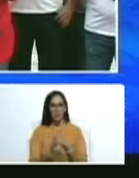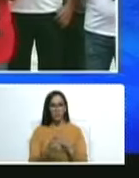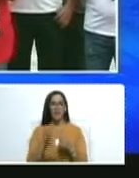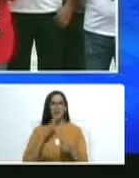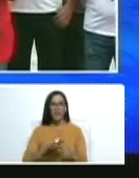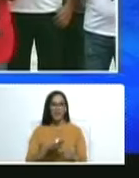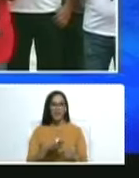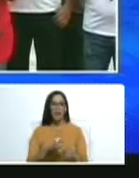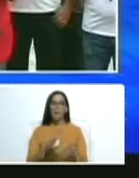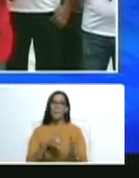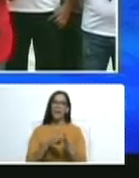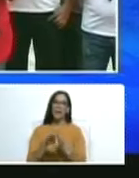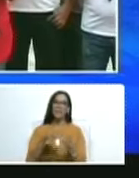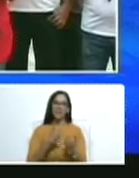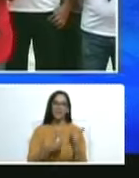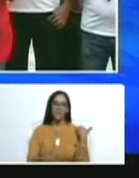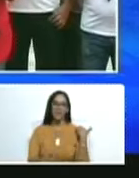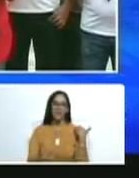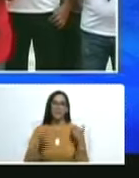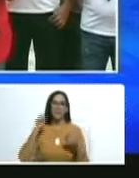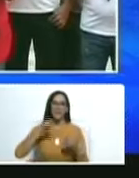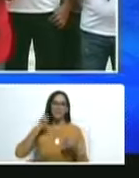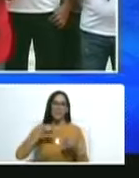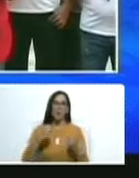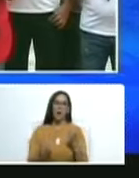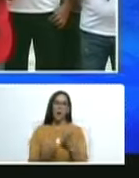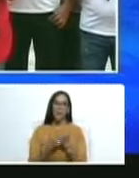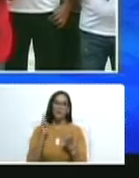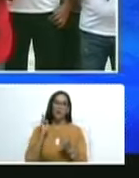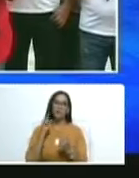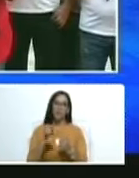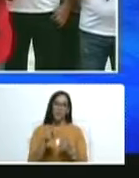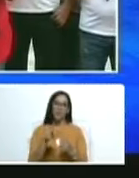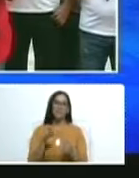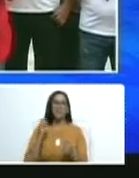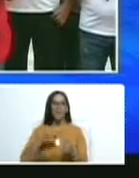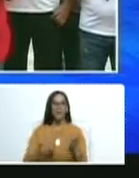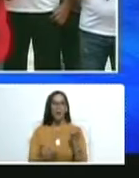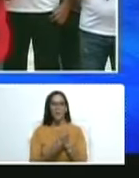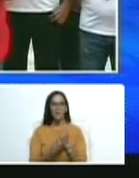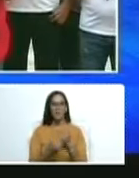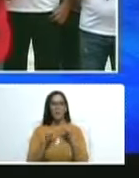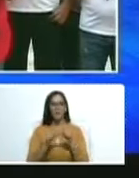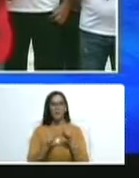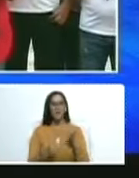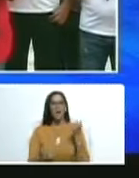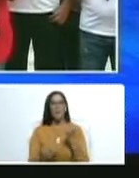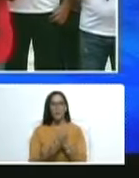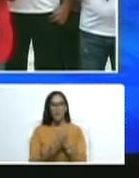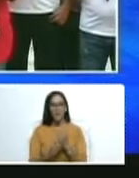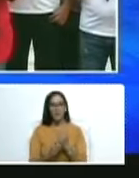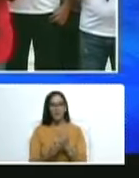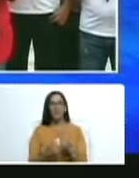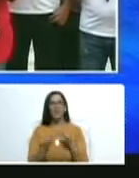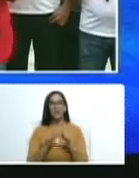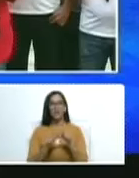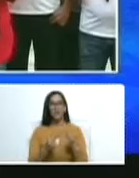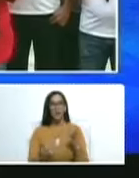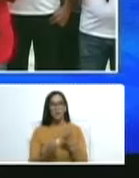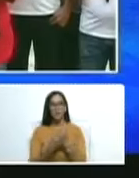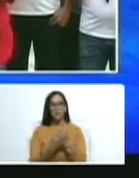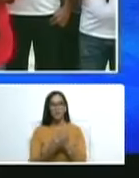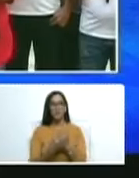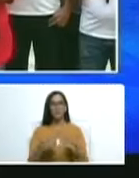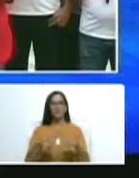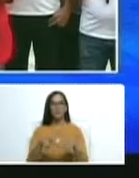Estamos para adelante, presidente. Necesitamos apoyo de usted. Necesitamos que nos siga apoyando. Que nos siga apoyando en